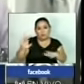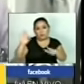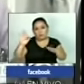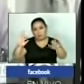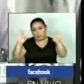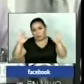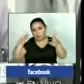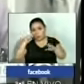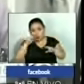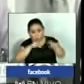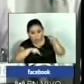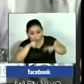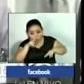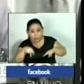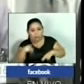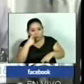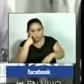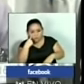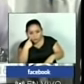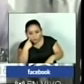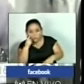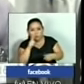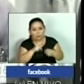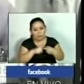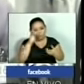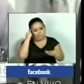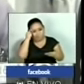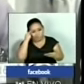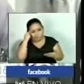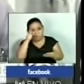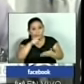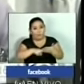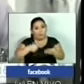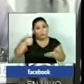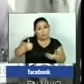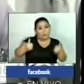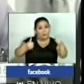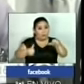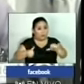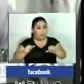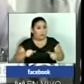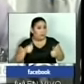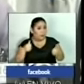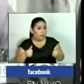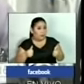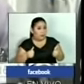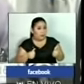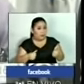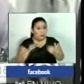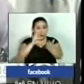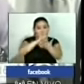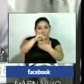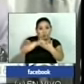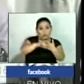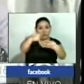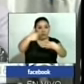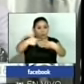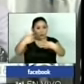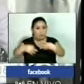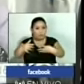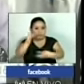para que analicen, valoren y ponderen de una manera positiva los proyectos de ley que vayan a